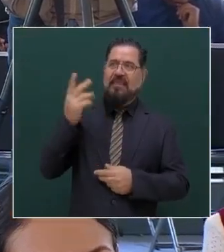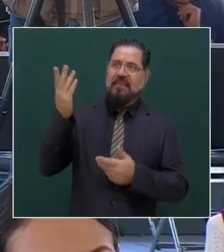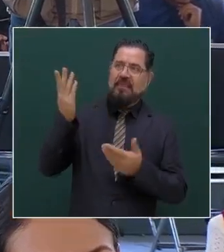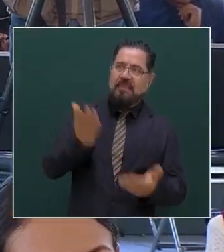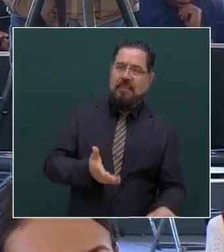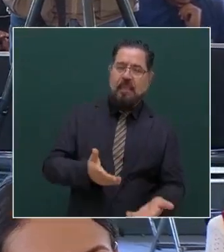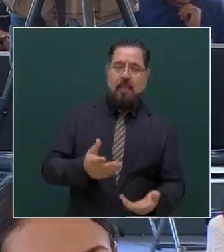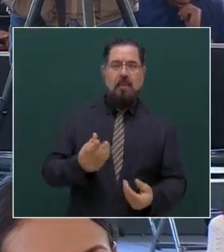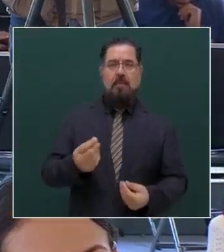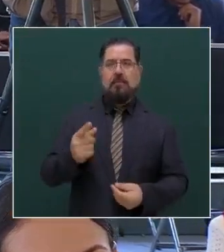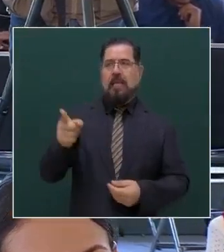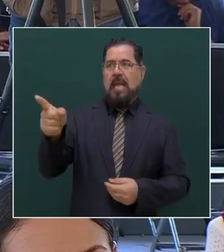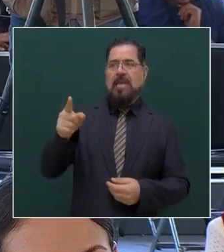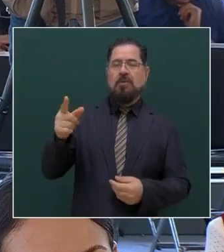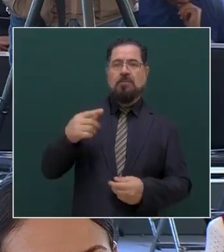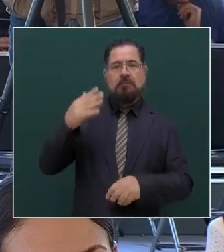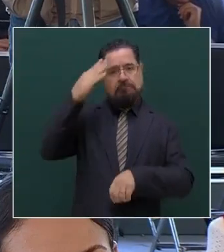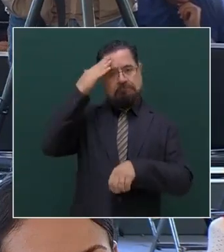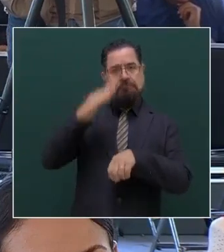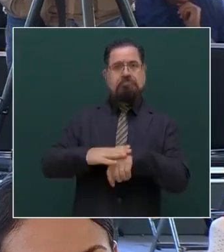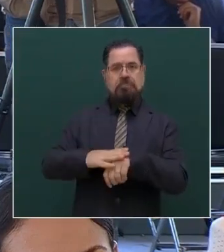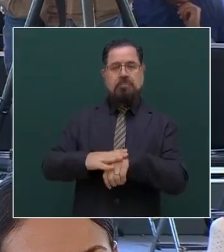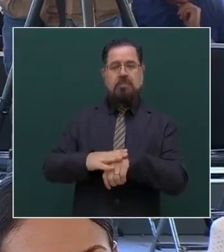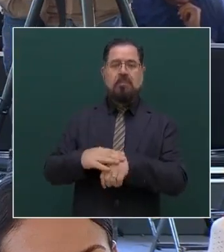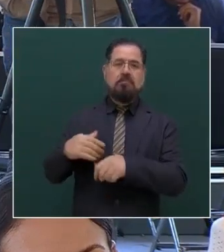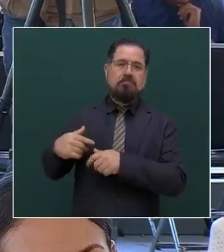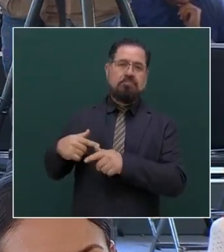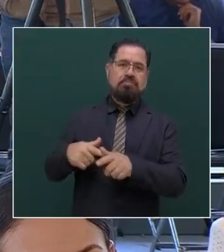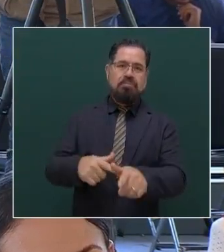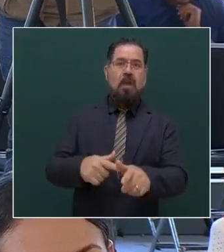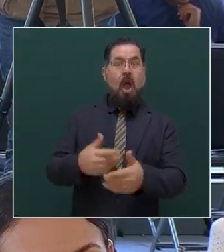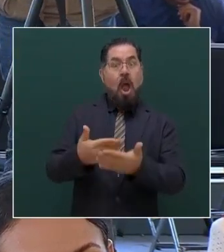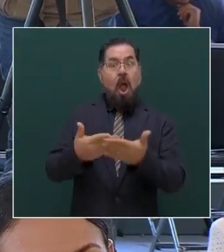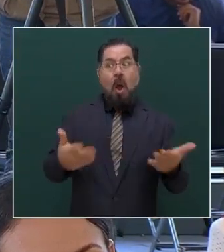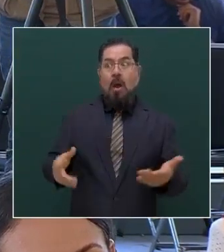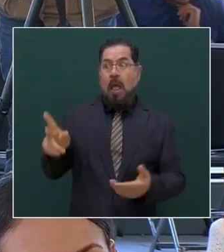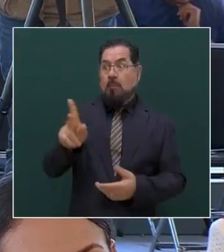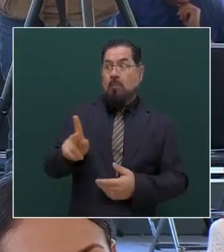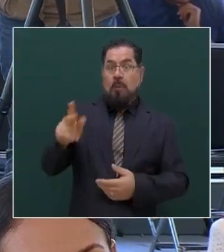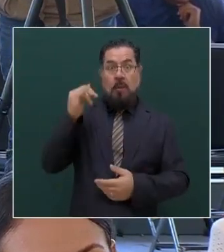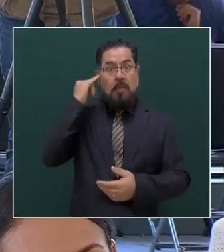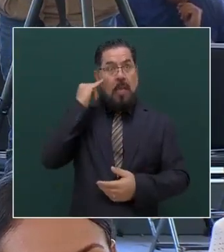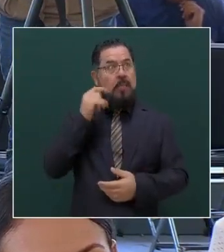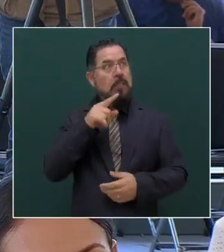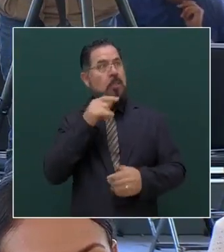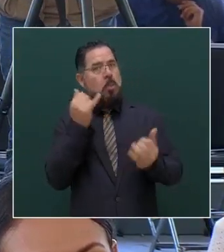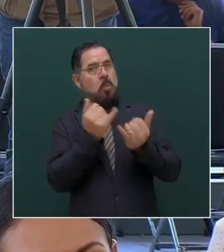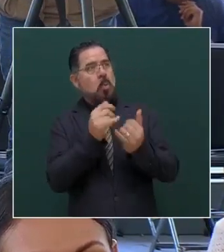que esa impresión es generalizada en el territorio.